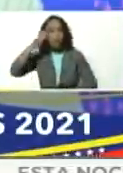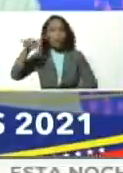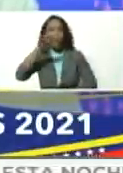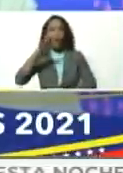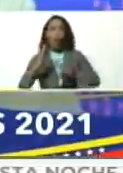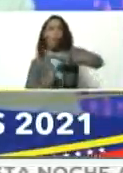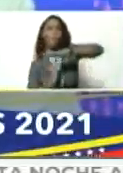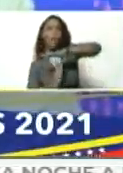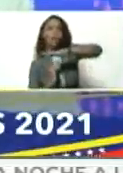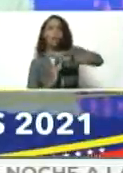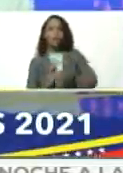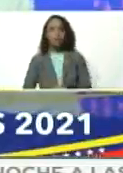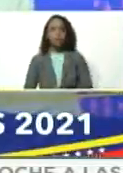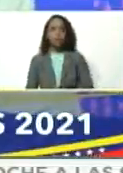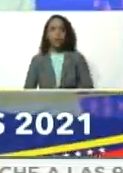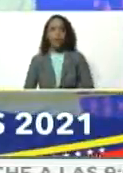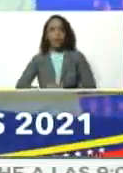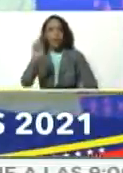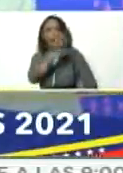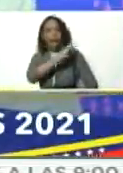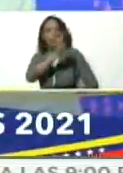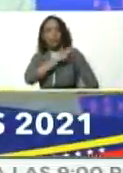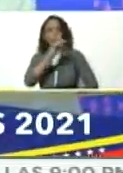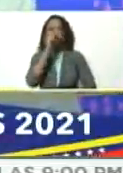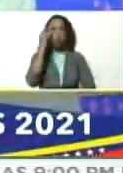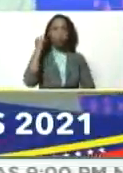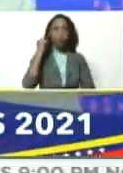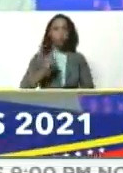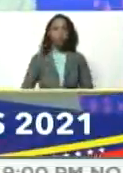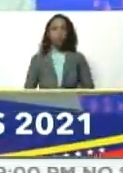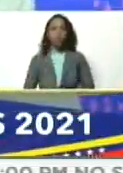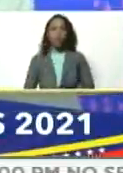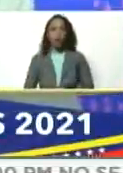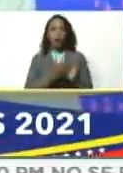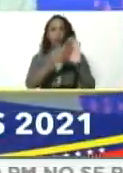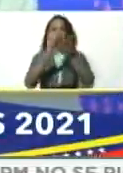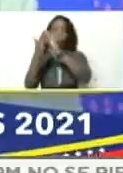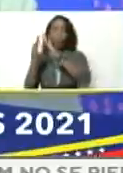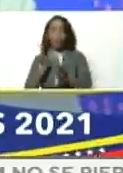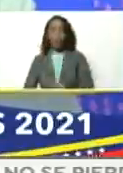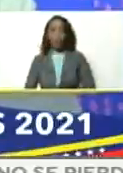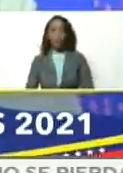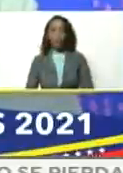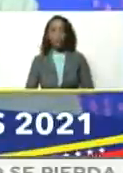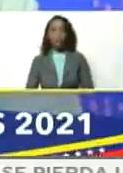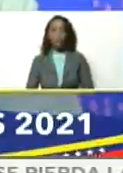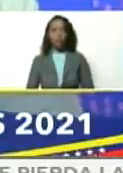bases. De las jefas y jefes de comunidad.